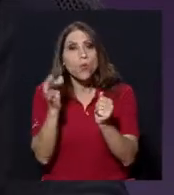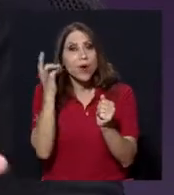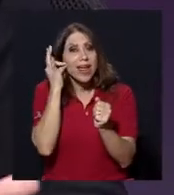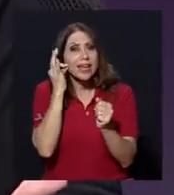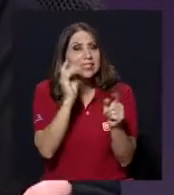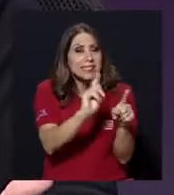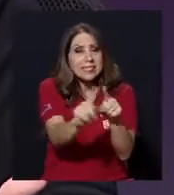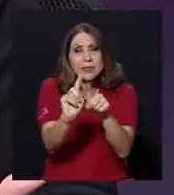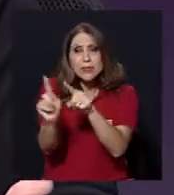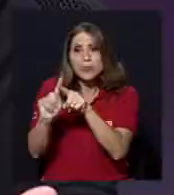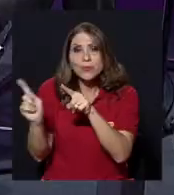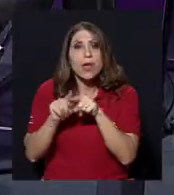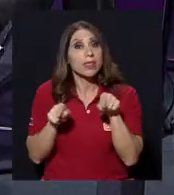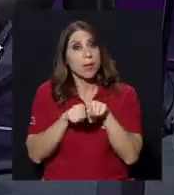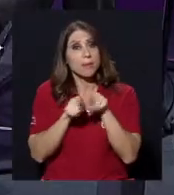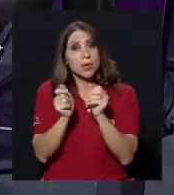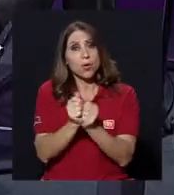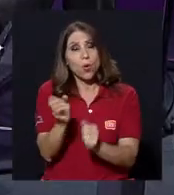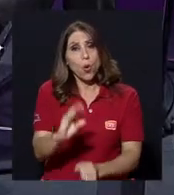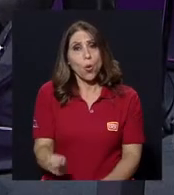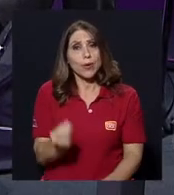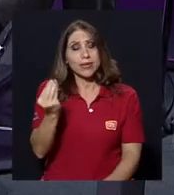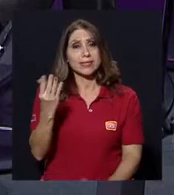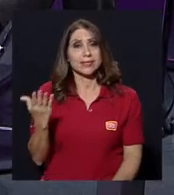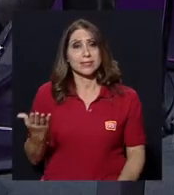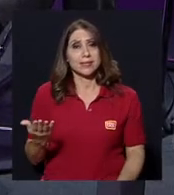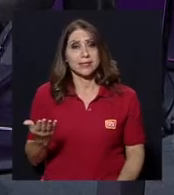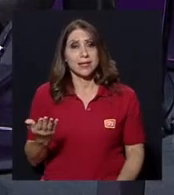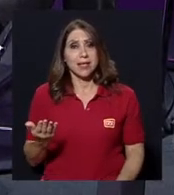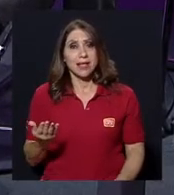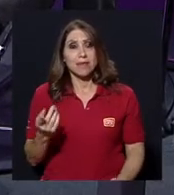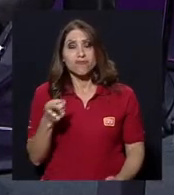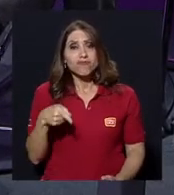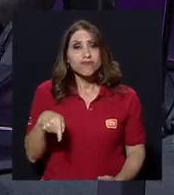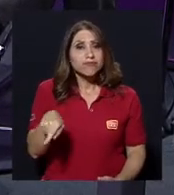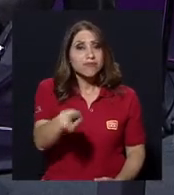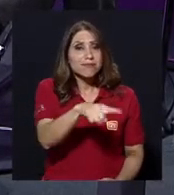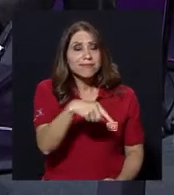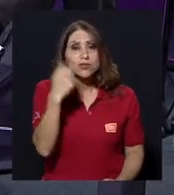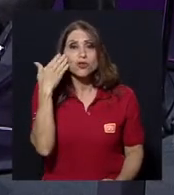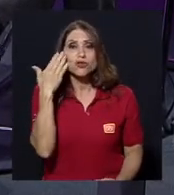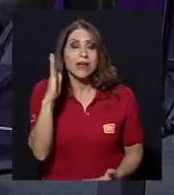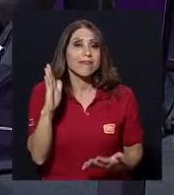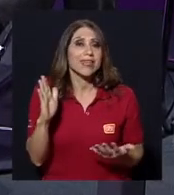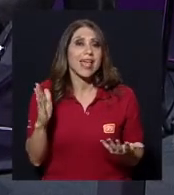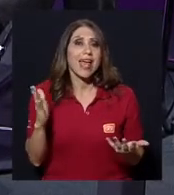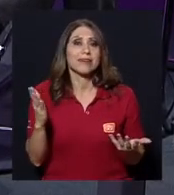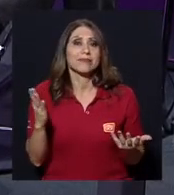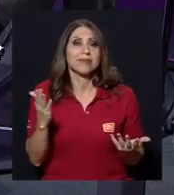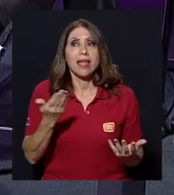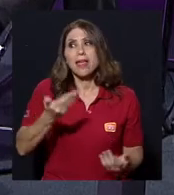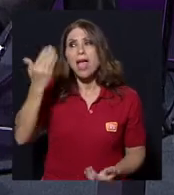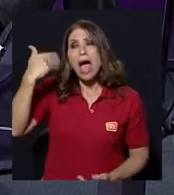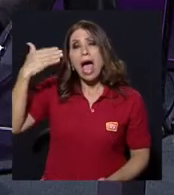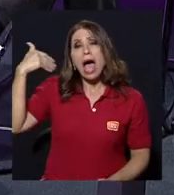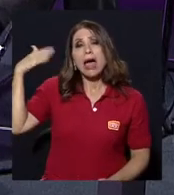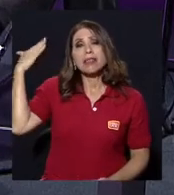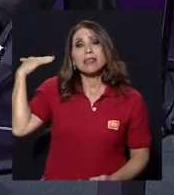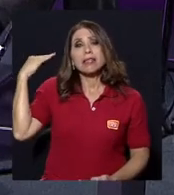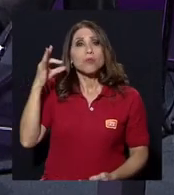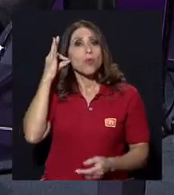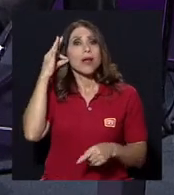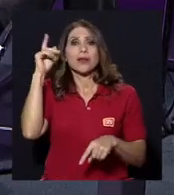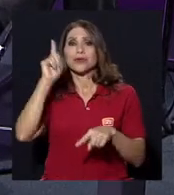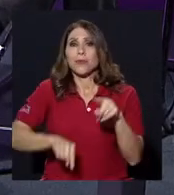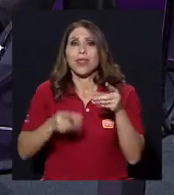sectores, incluso con jóvenes, ¿verdad? Que es interesante, no sabían, digamos, por ejemplo, que antes no se podía divorciar